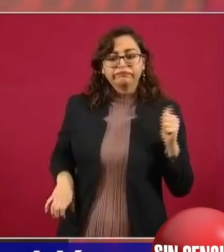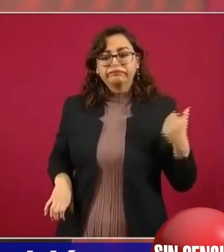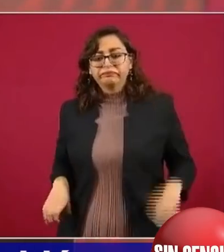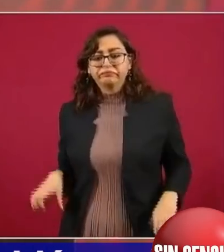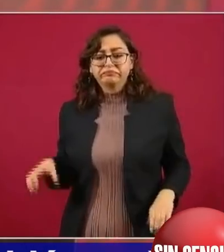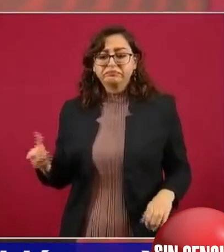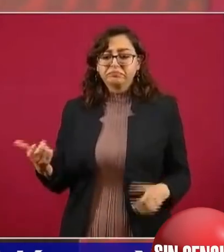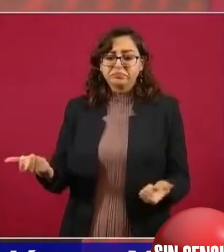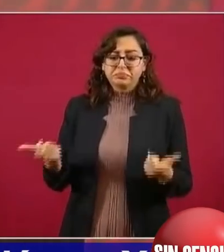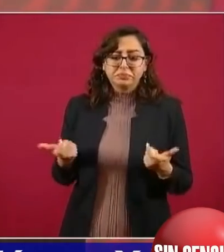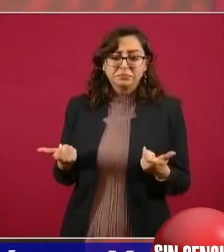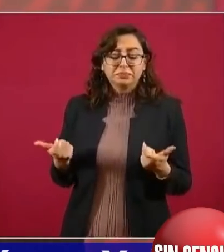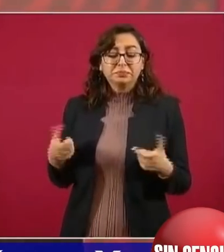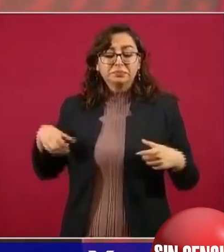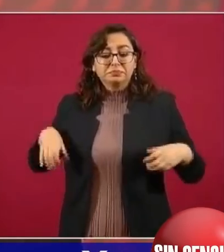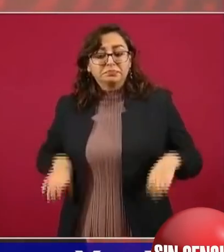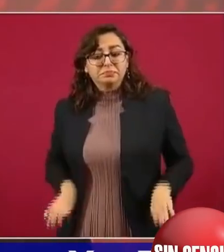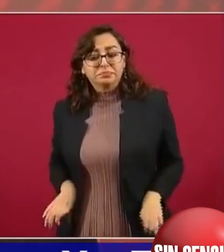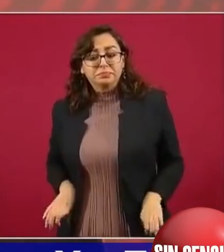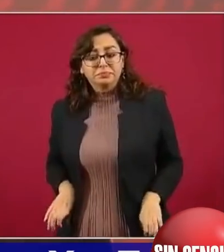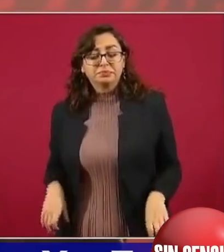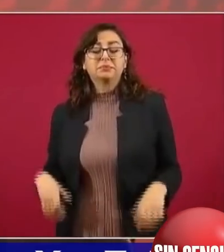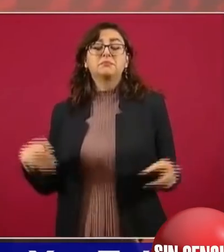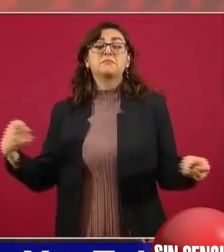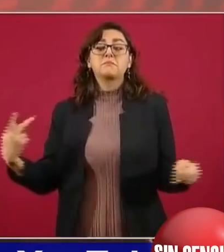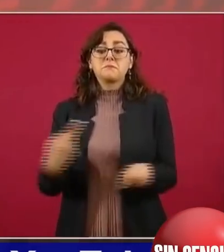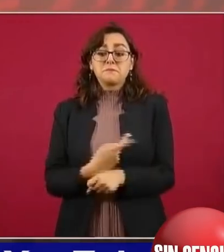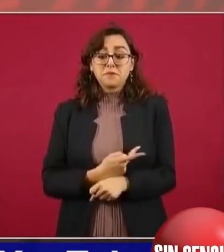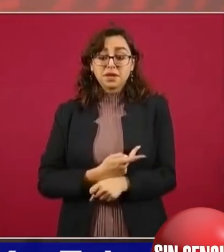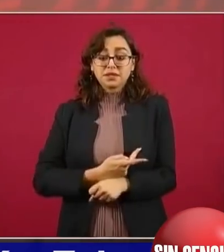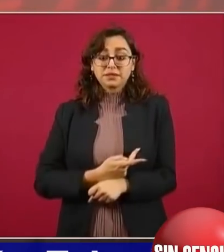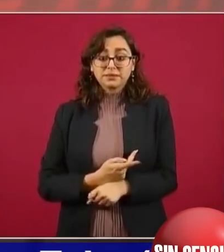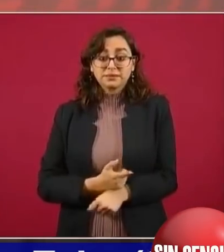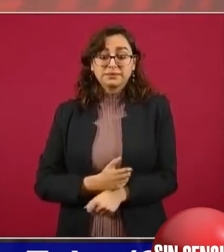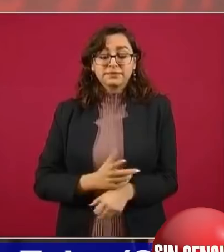Entonces, se logra el triunfo nuestro